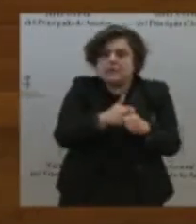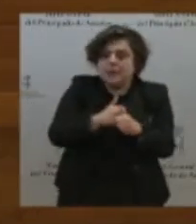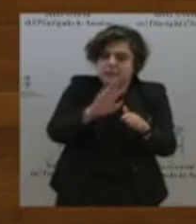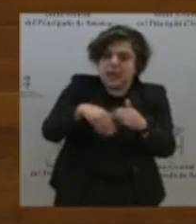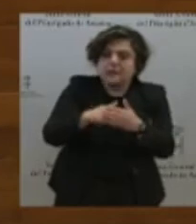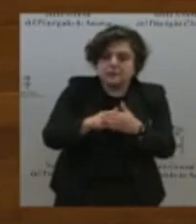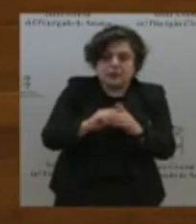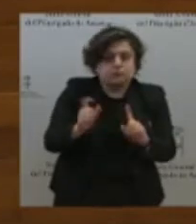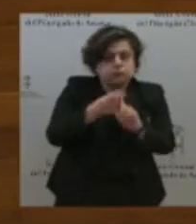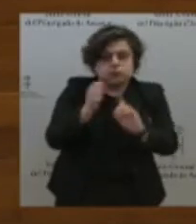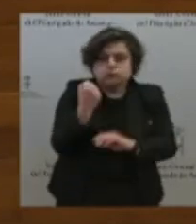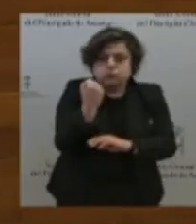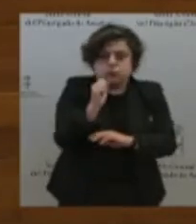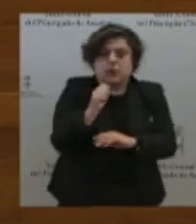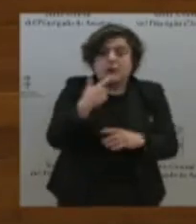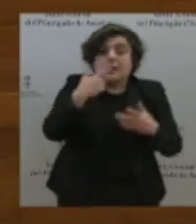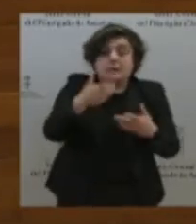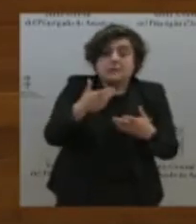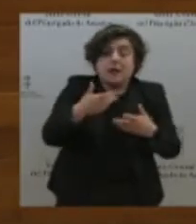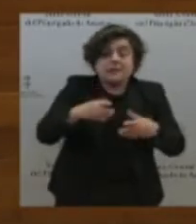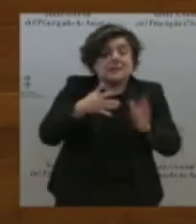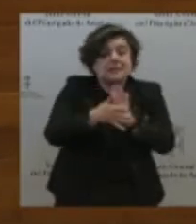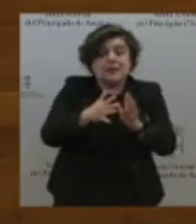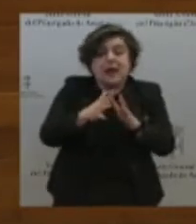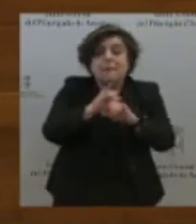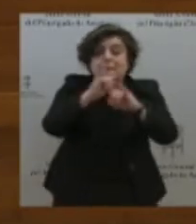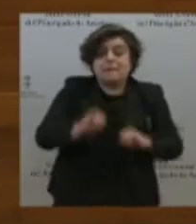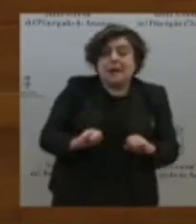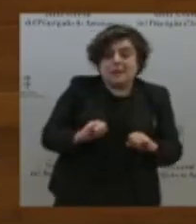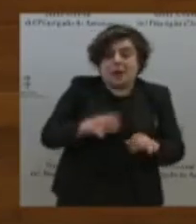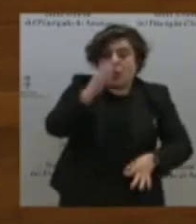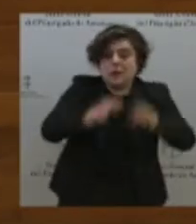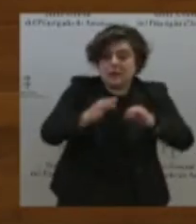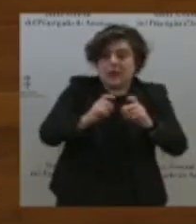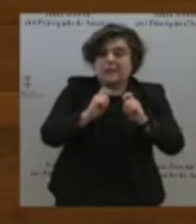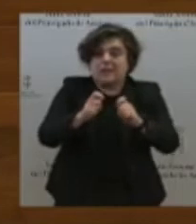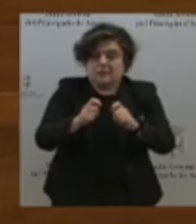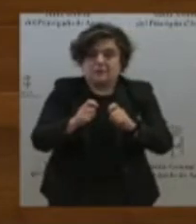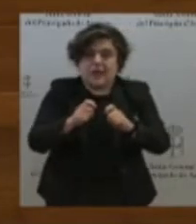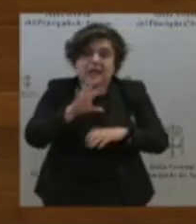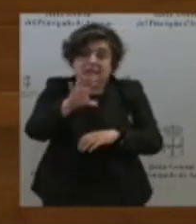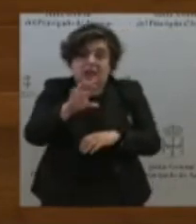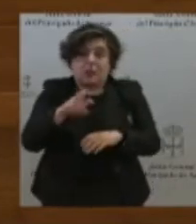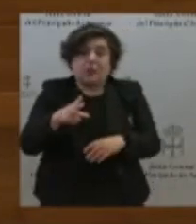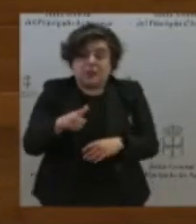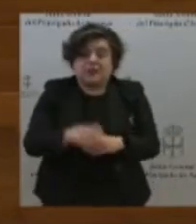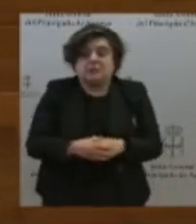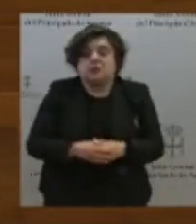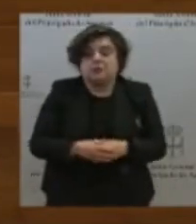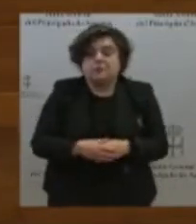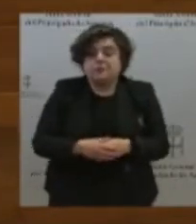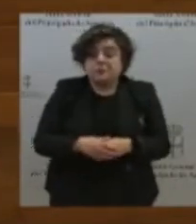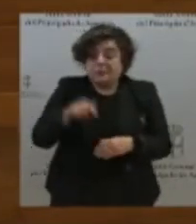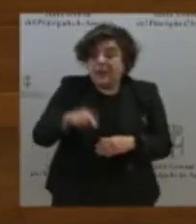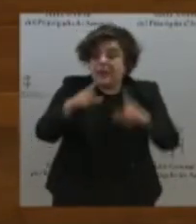y caracteriza nuestro Estado de Derecho. Considerando el desconocimiento que en Asturias existe sobre las víctimas